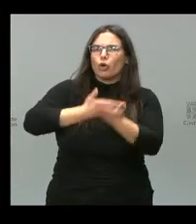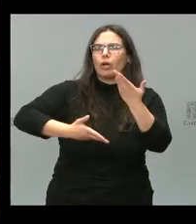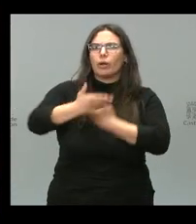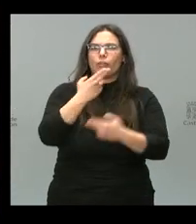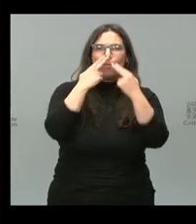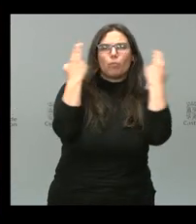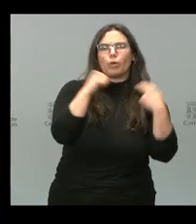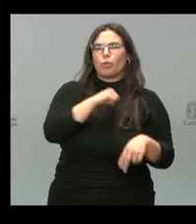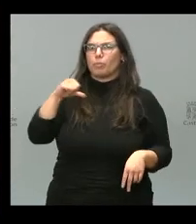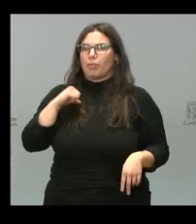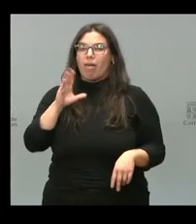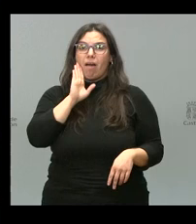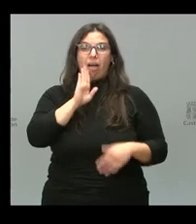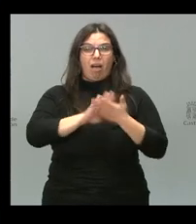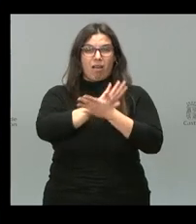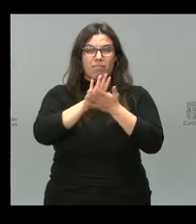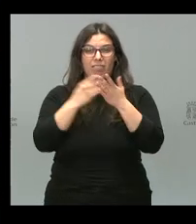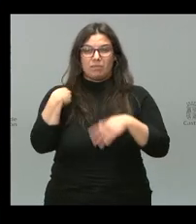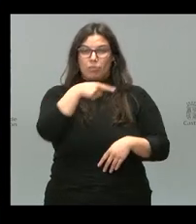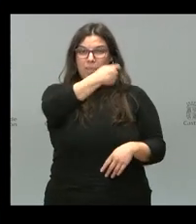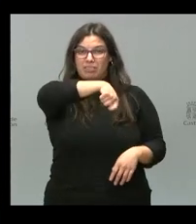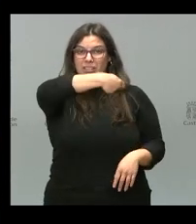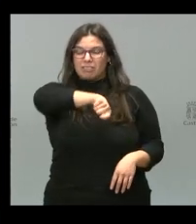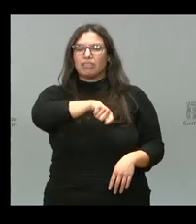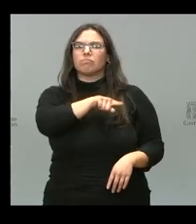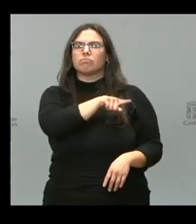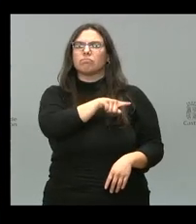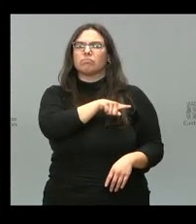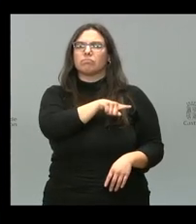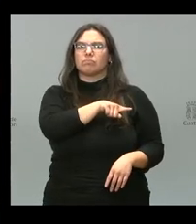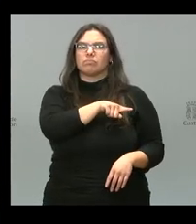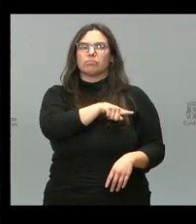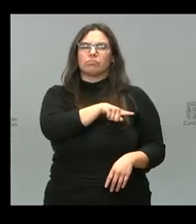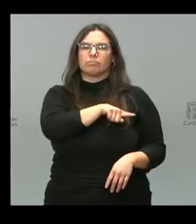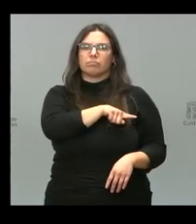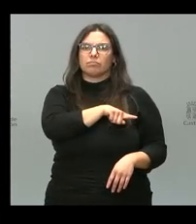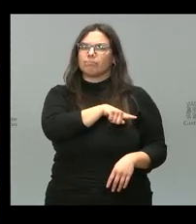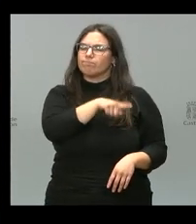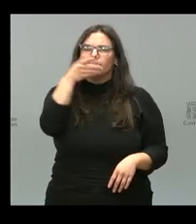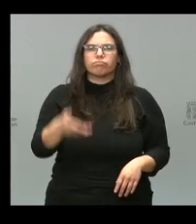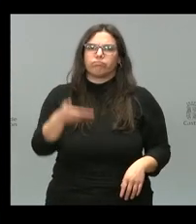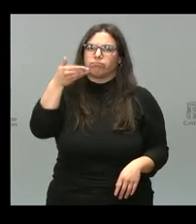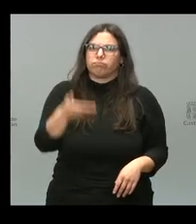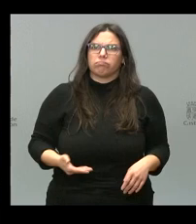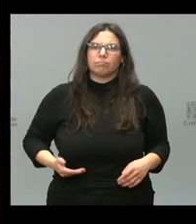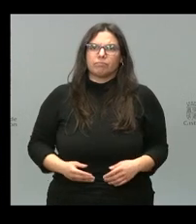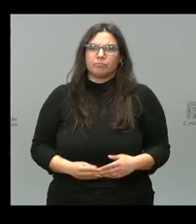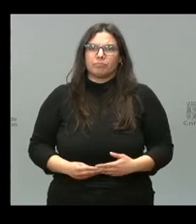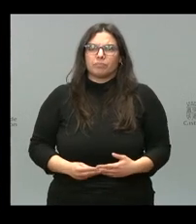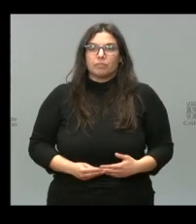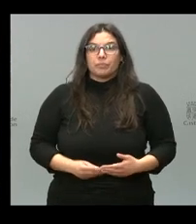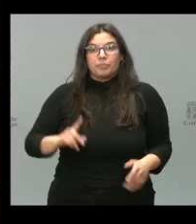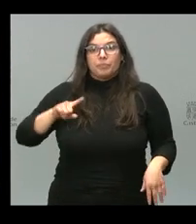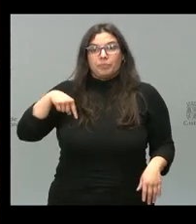público Privada de la que hablaba a vuestro presidente es imprescindible y luego